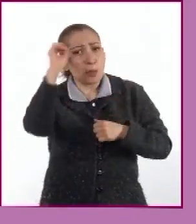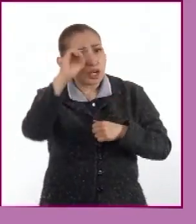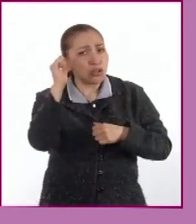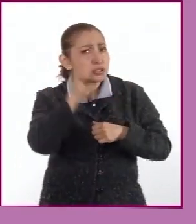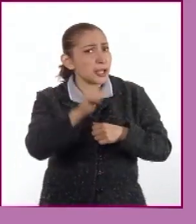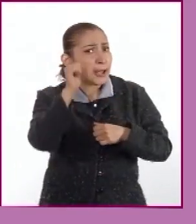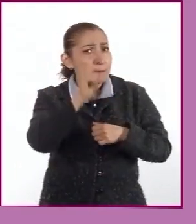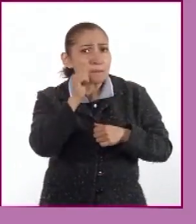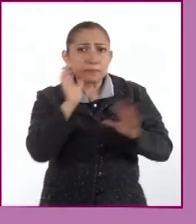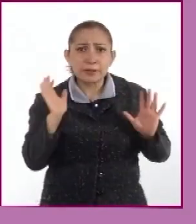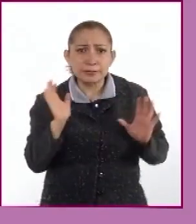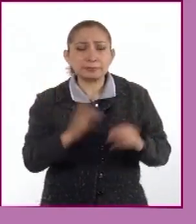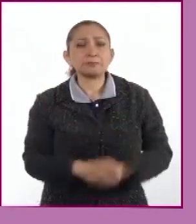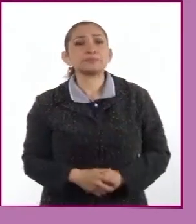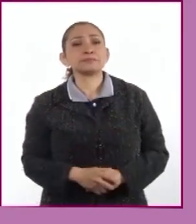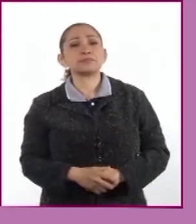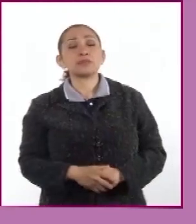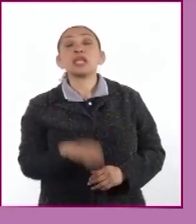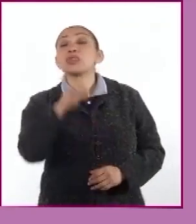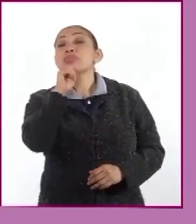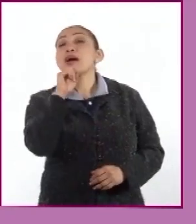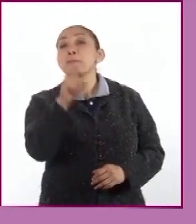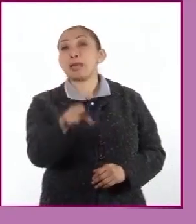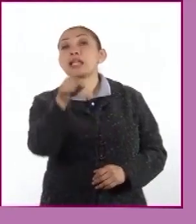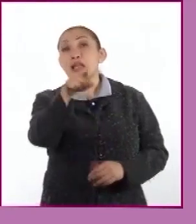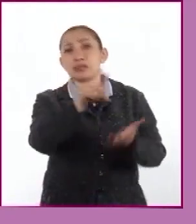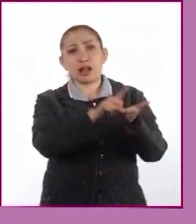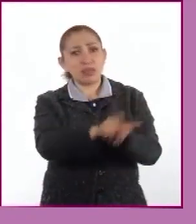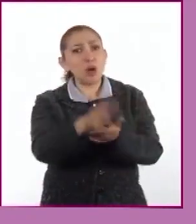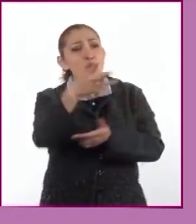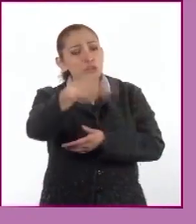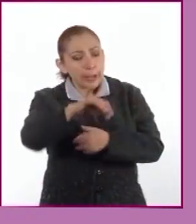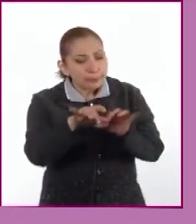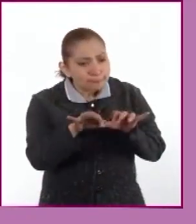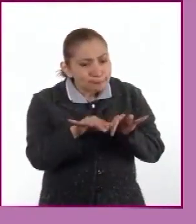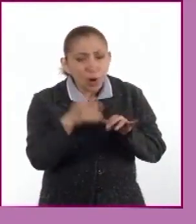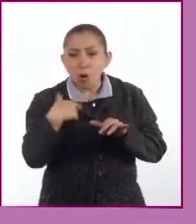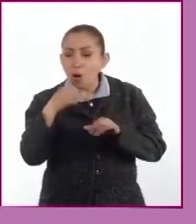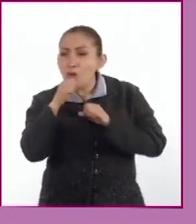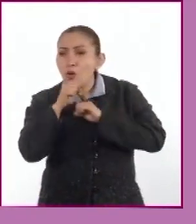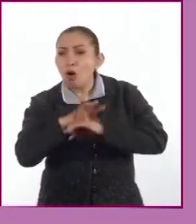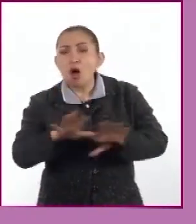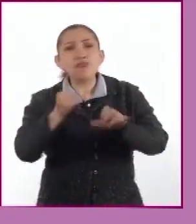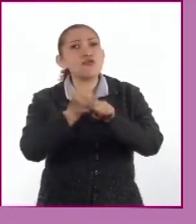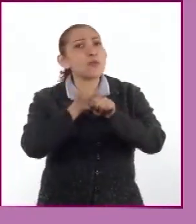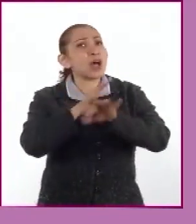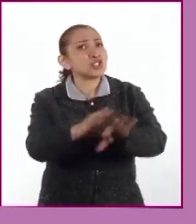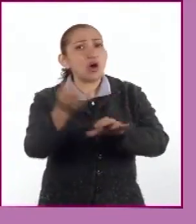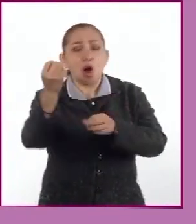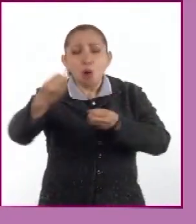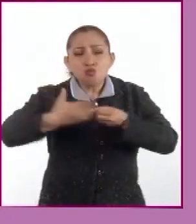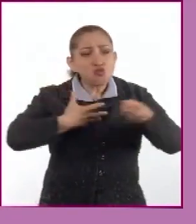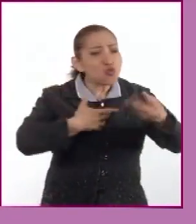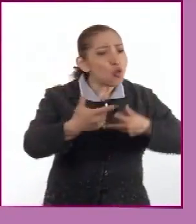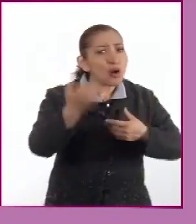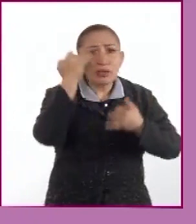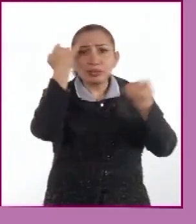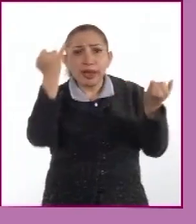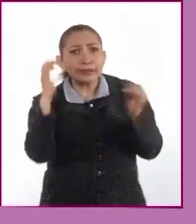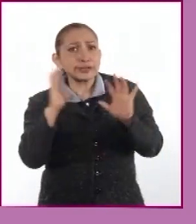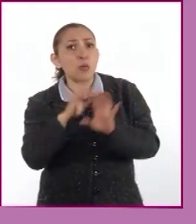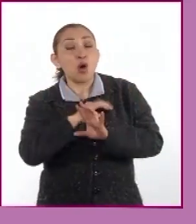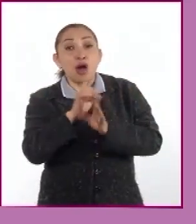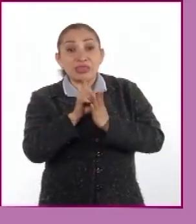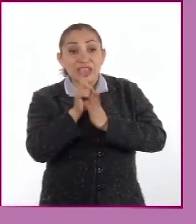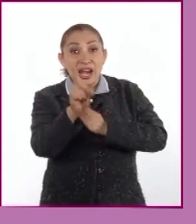los asuntos que los afecten. También tienen derecho a buscar, recibir y difundir información e ideas de todo tipo. Como ningún